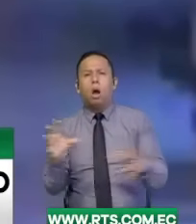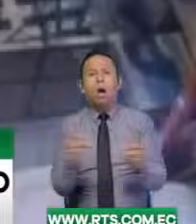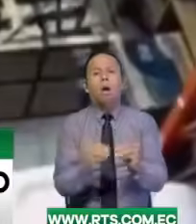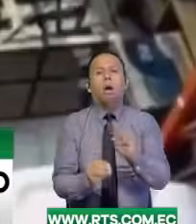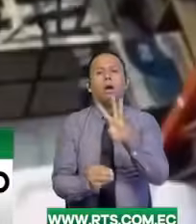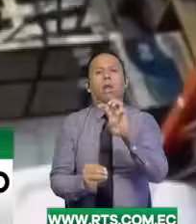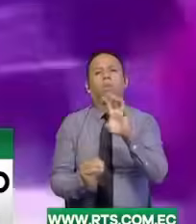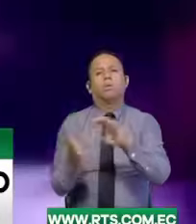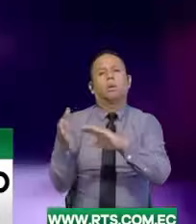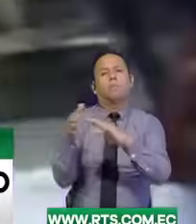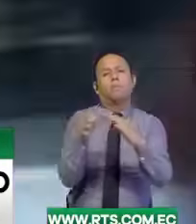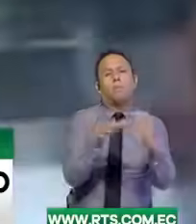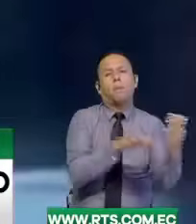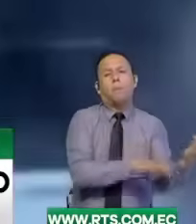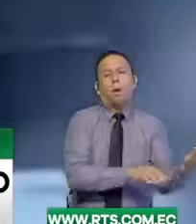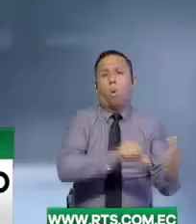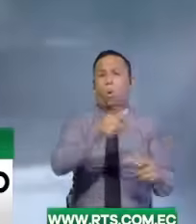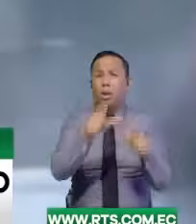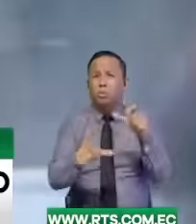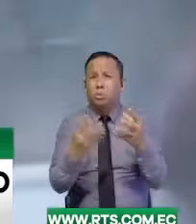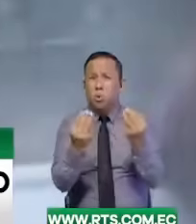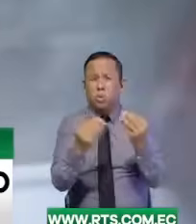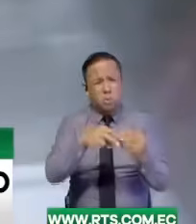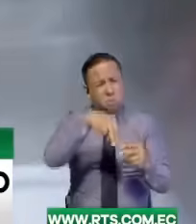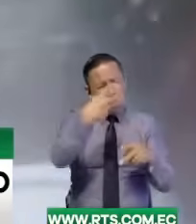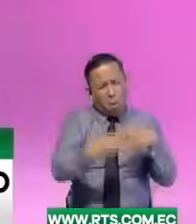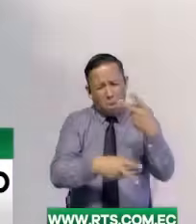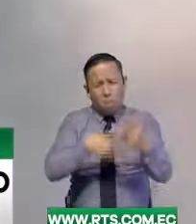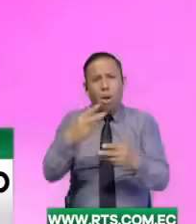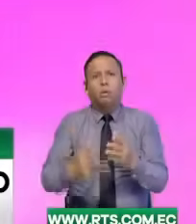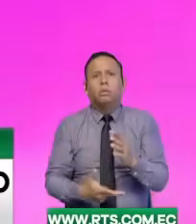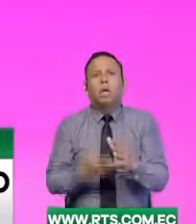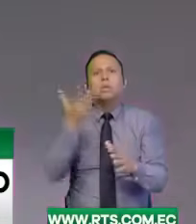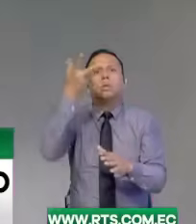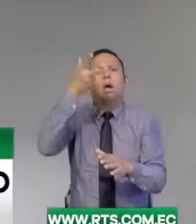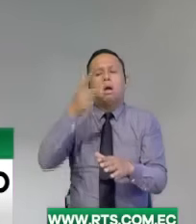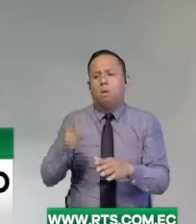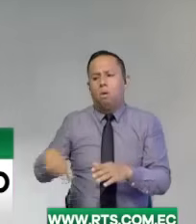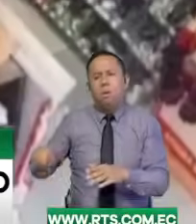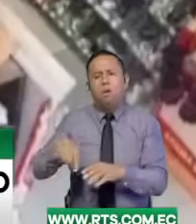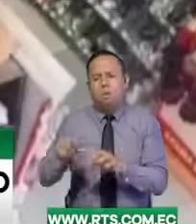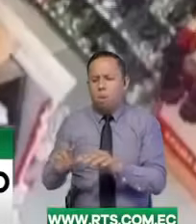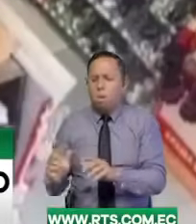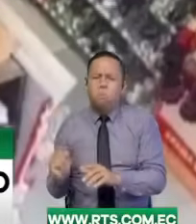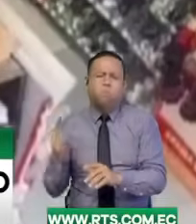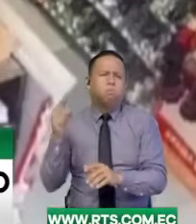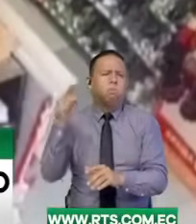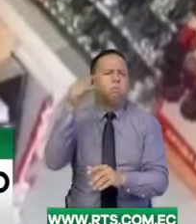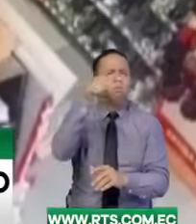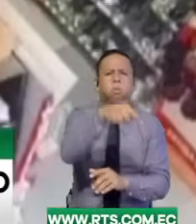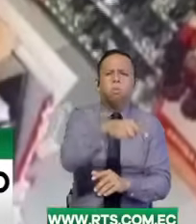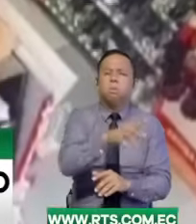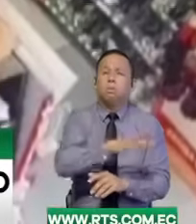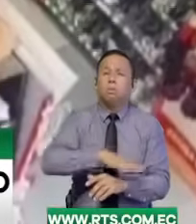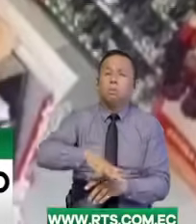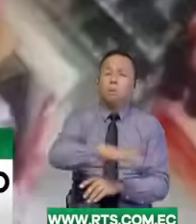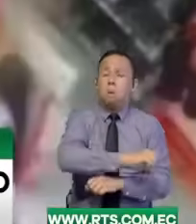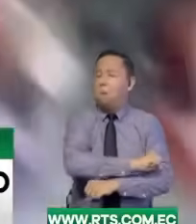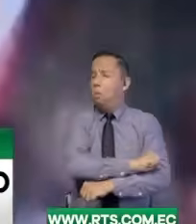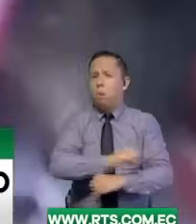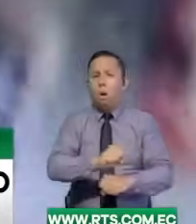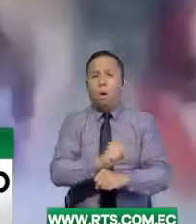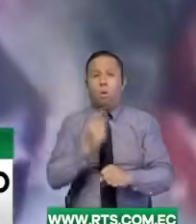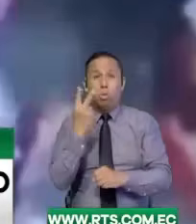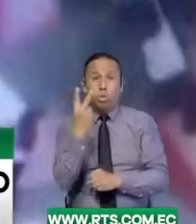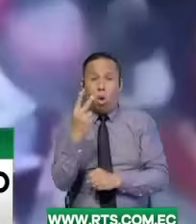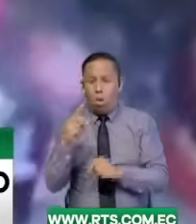personas y herido a varias decenas. Era el tercer ataque ruso durante la jornada contra esa localidad. 2 misiles